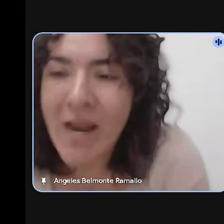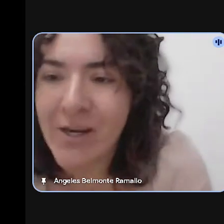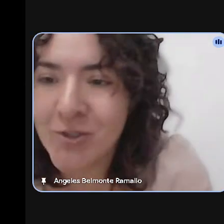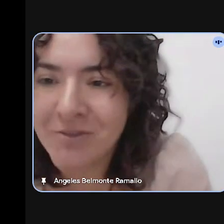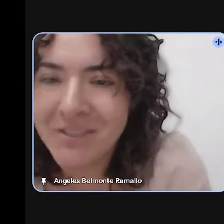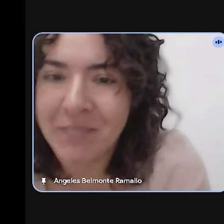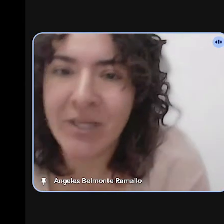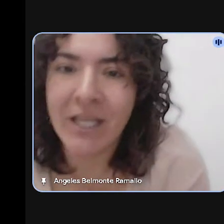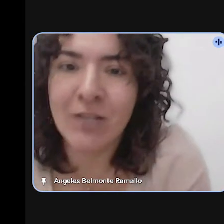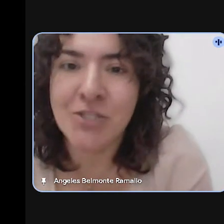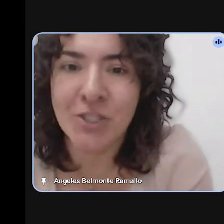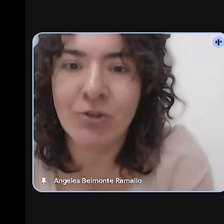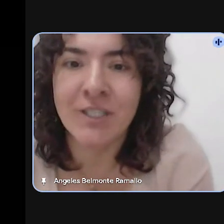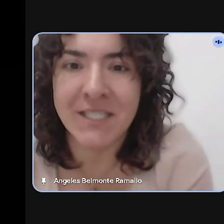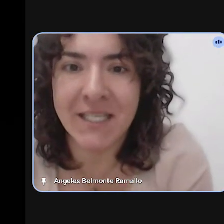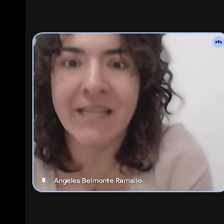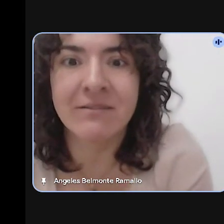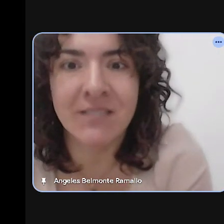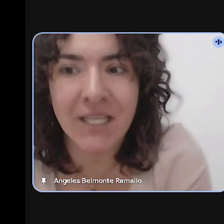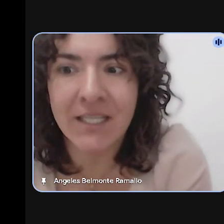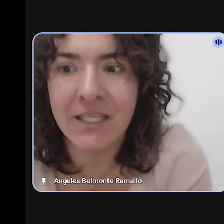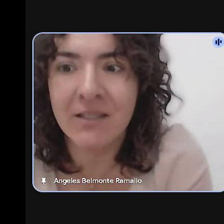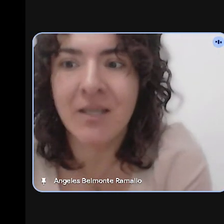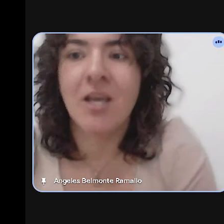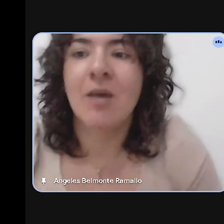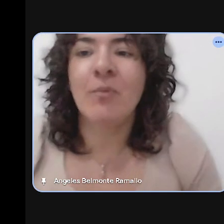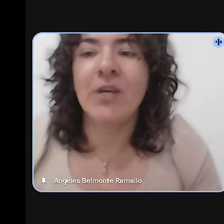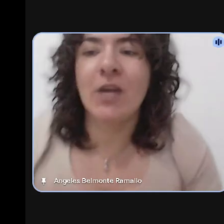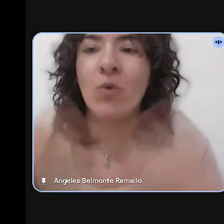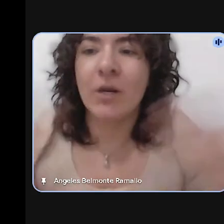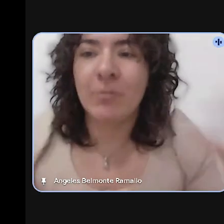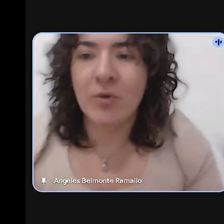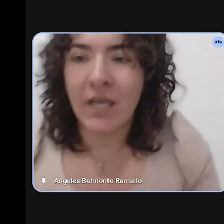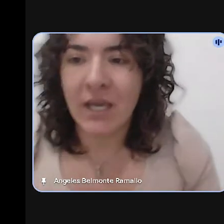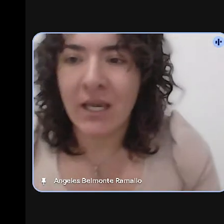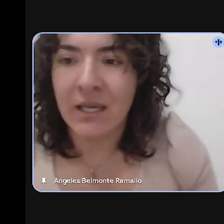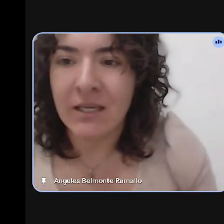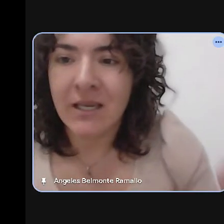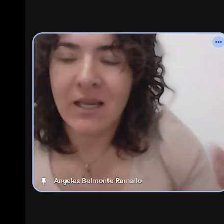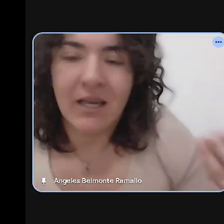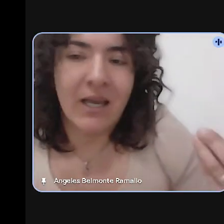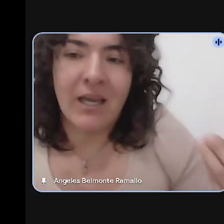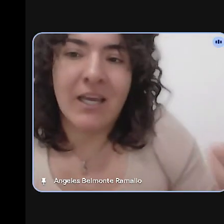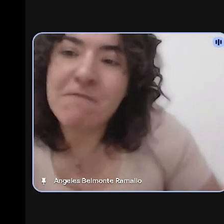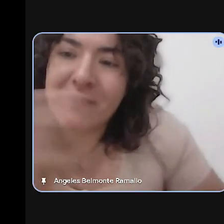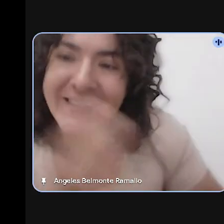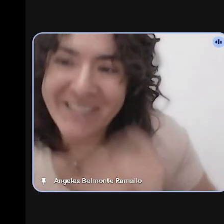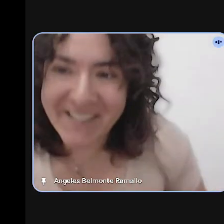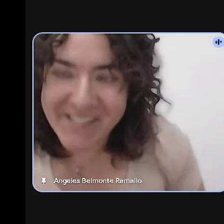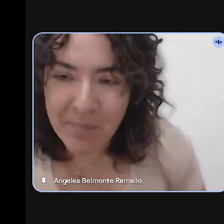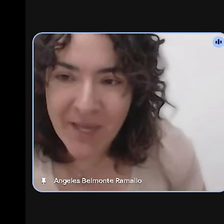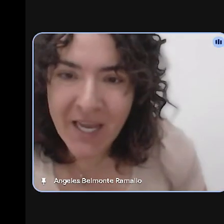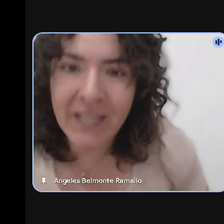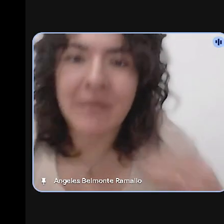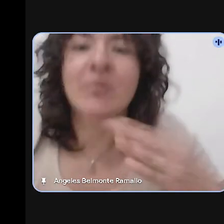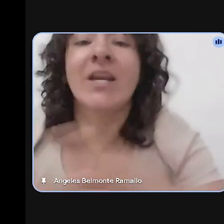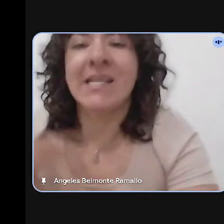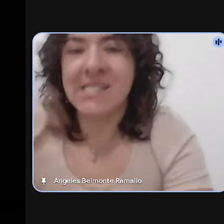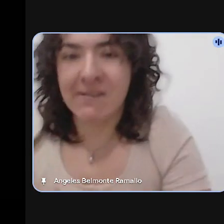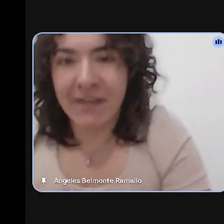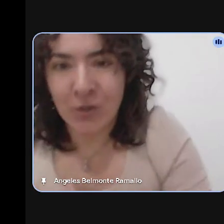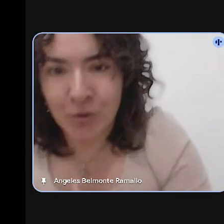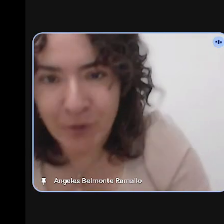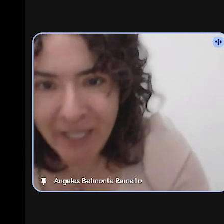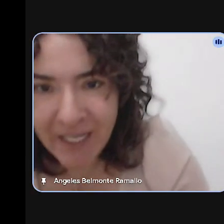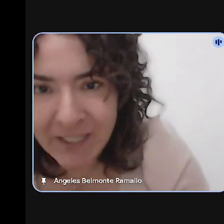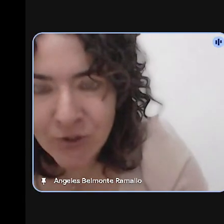este duelo que por ahí los chicos y chicas tienen por el cuerpo infantil que se pierde, por el que